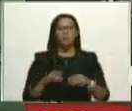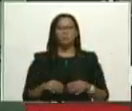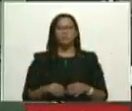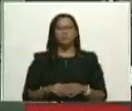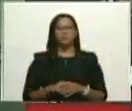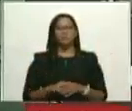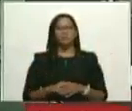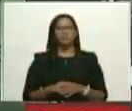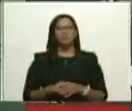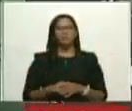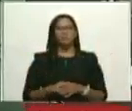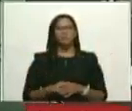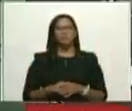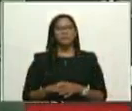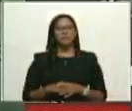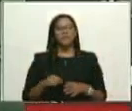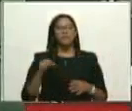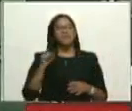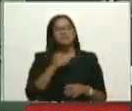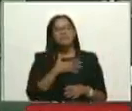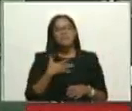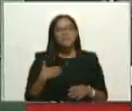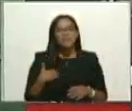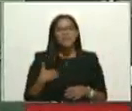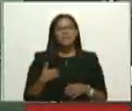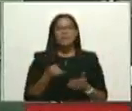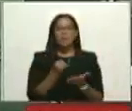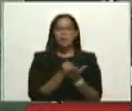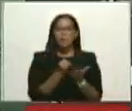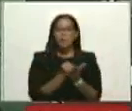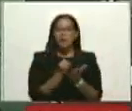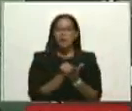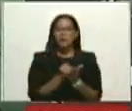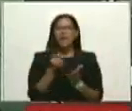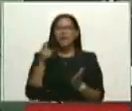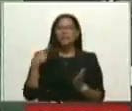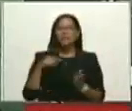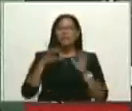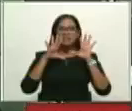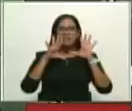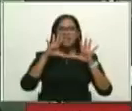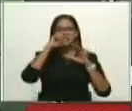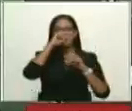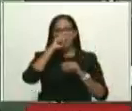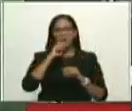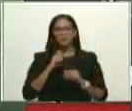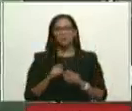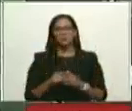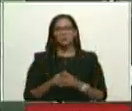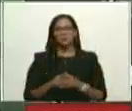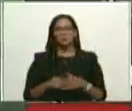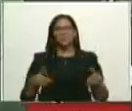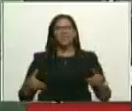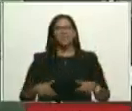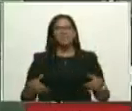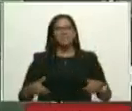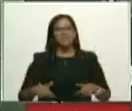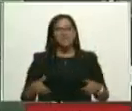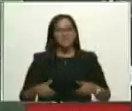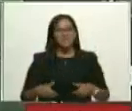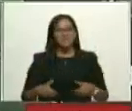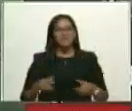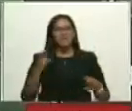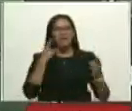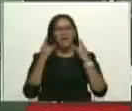Y si quieren la prueba, ahí tienen 10 años de resistencia